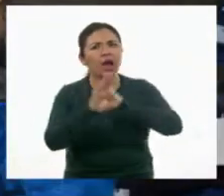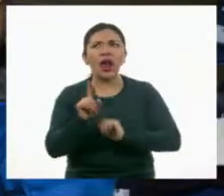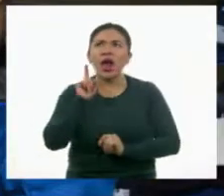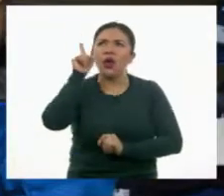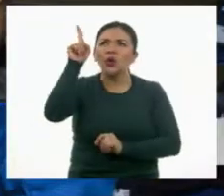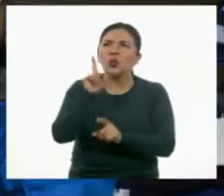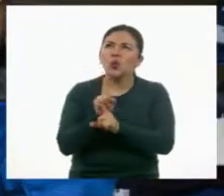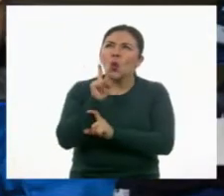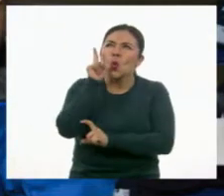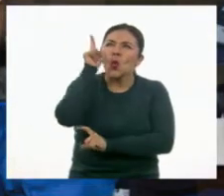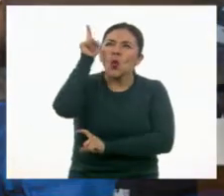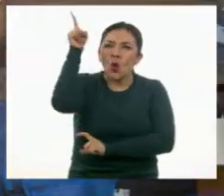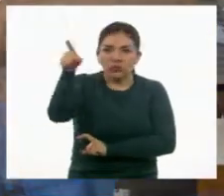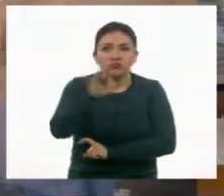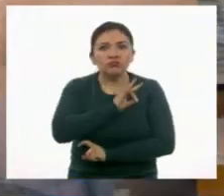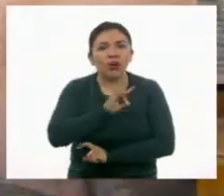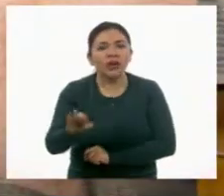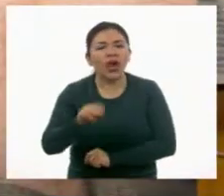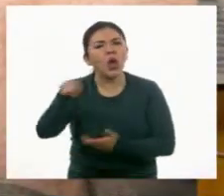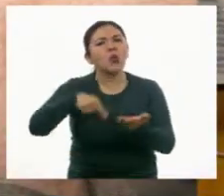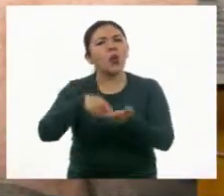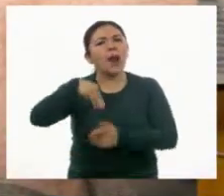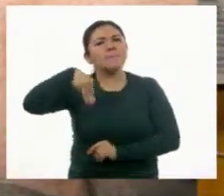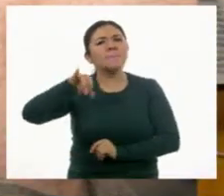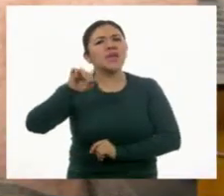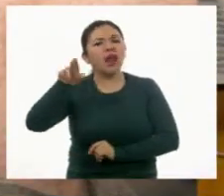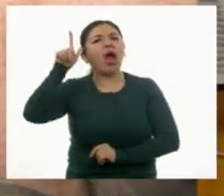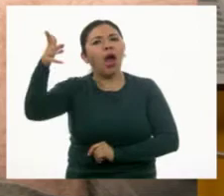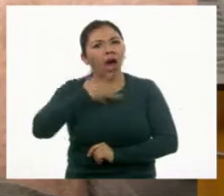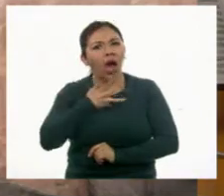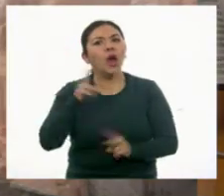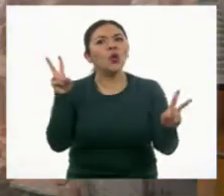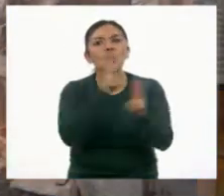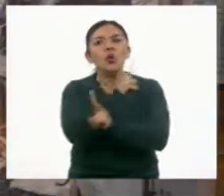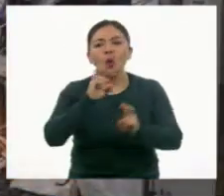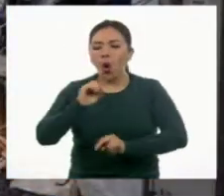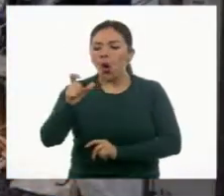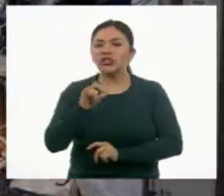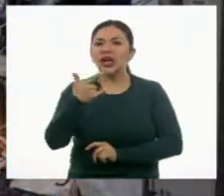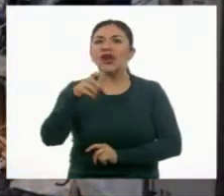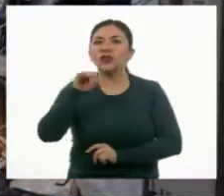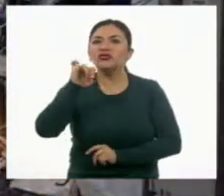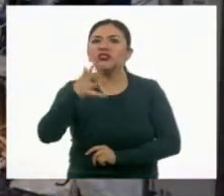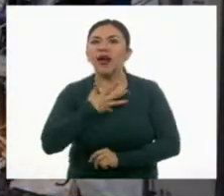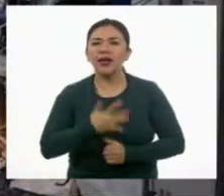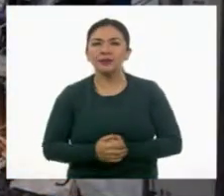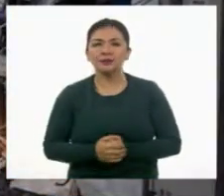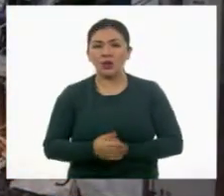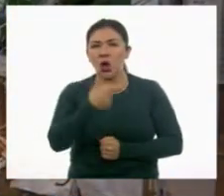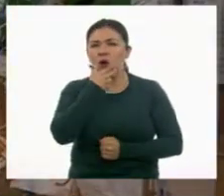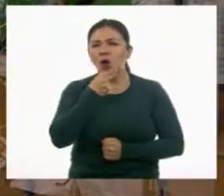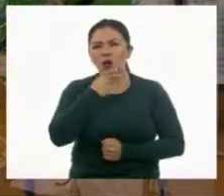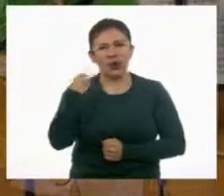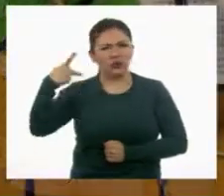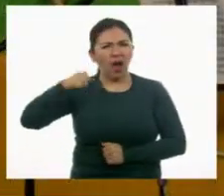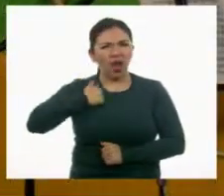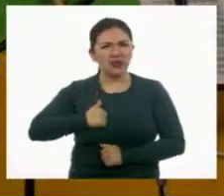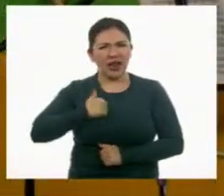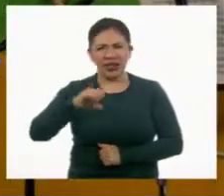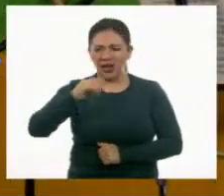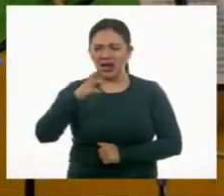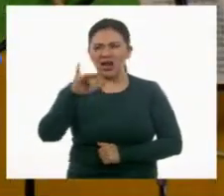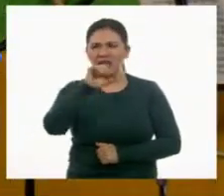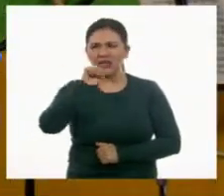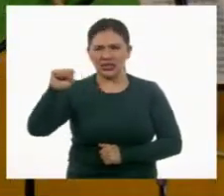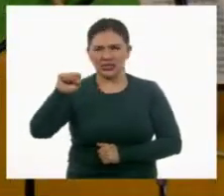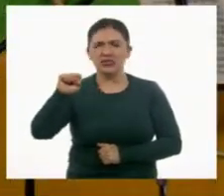en la Estación Espacial Mir, donde sí hay oxígeno. El astronauta y músico canadiense Chris